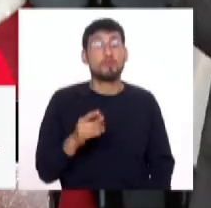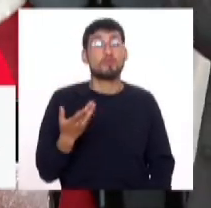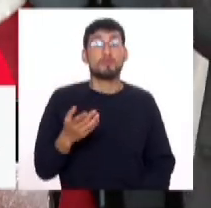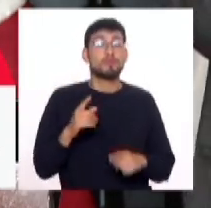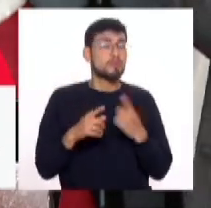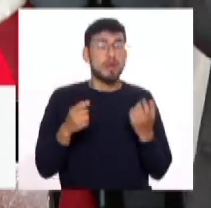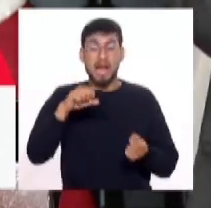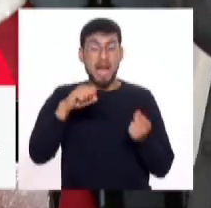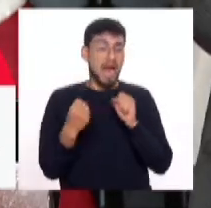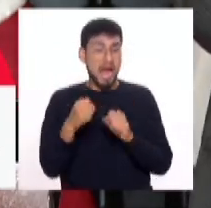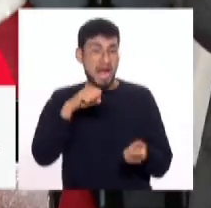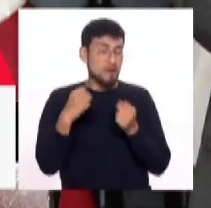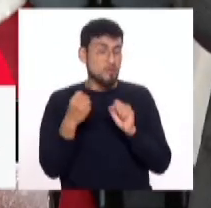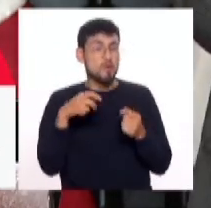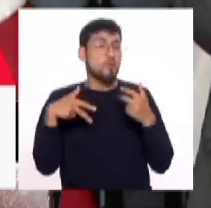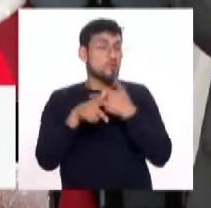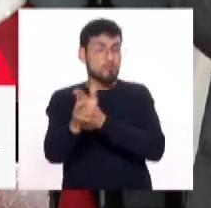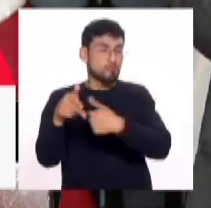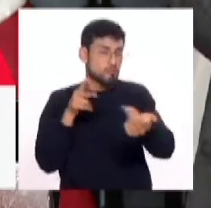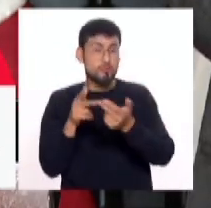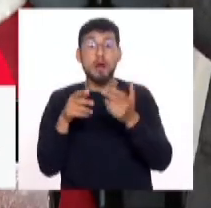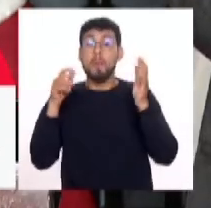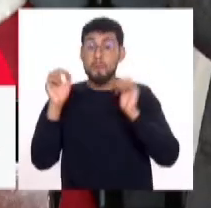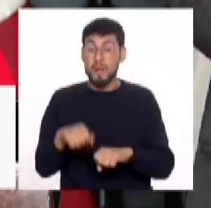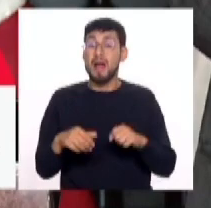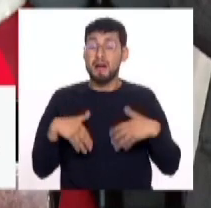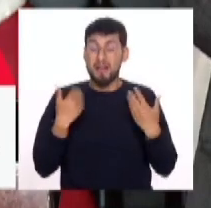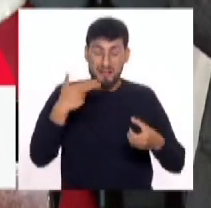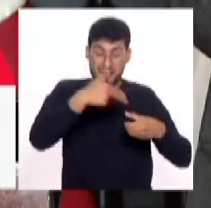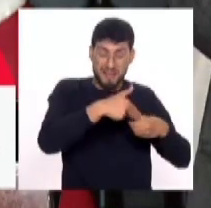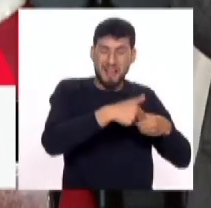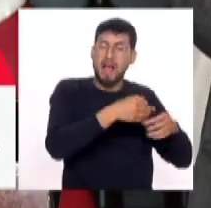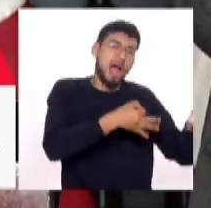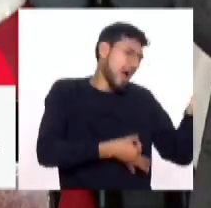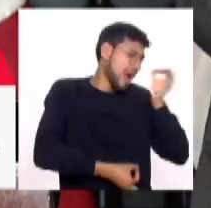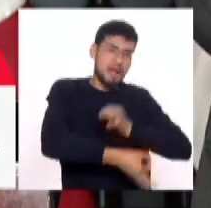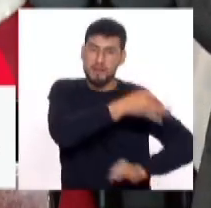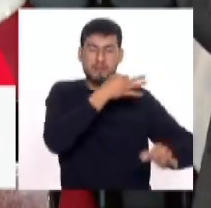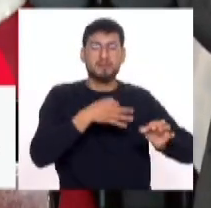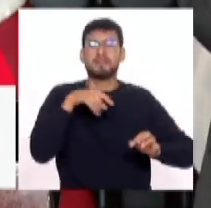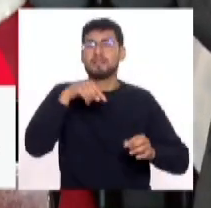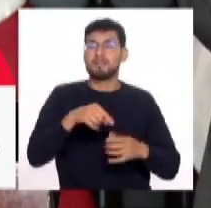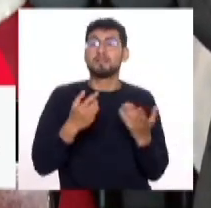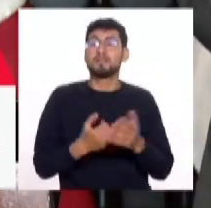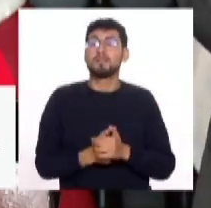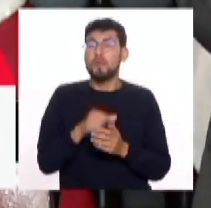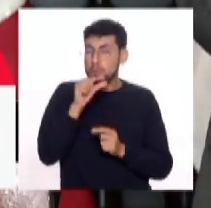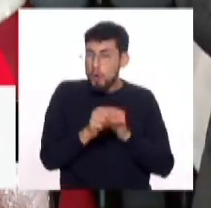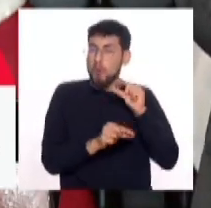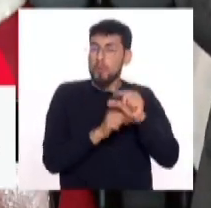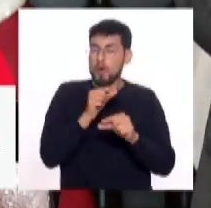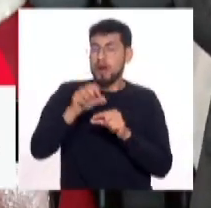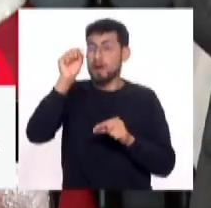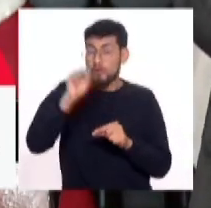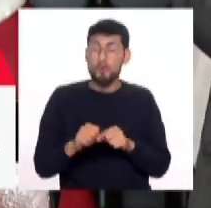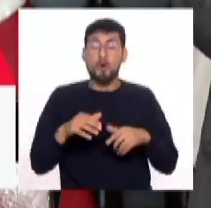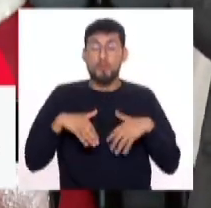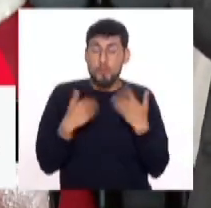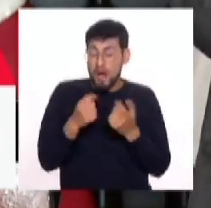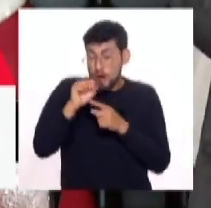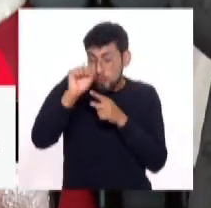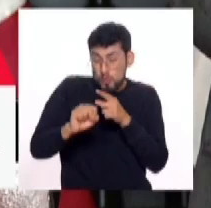el transporte vehicular y se cambie progresivamente la matriz energética en el sur,